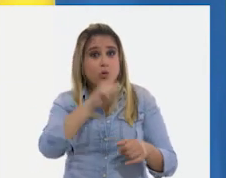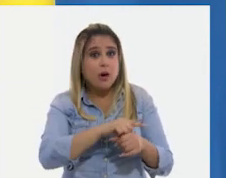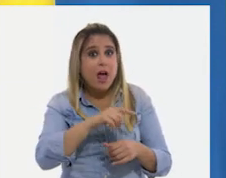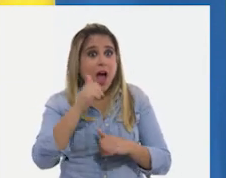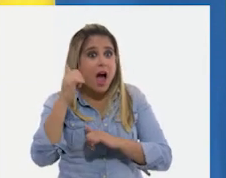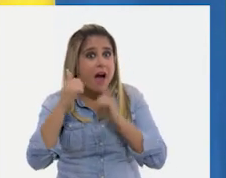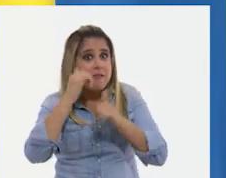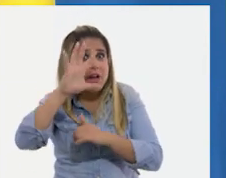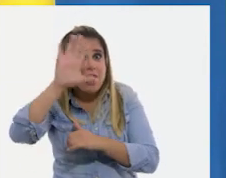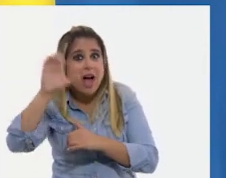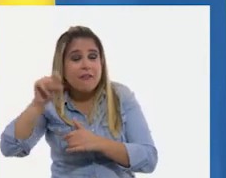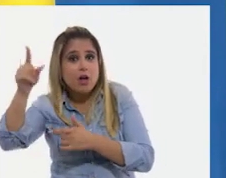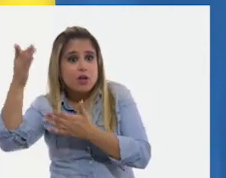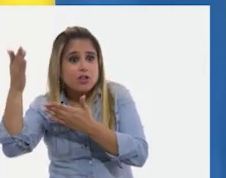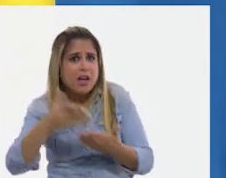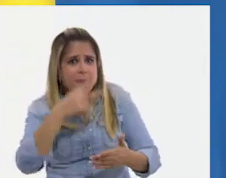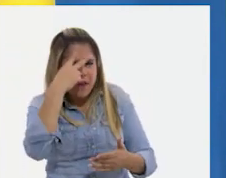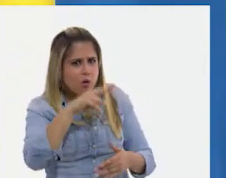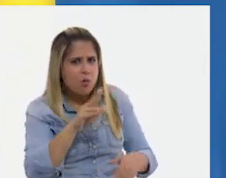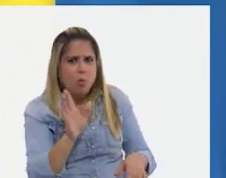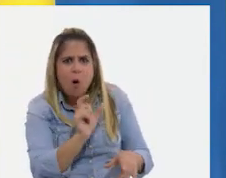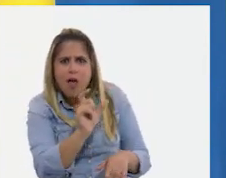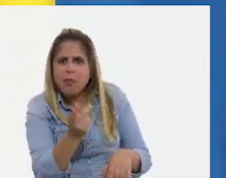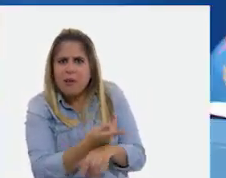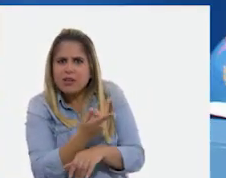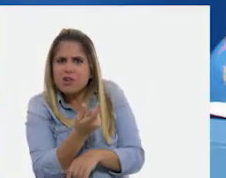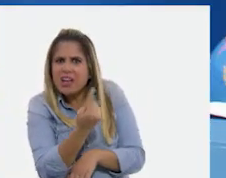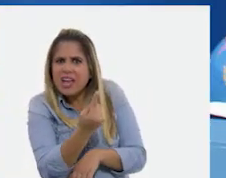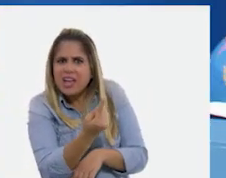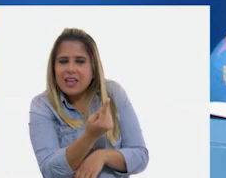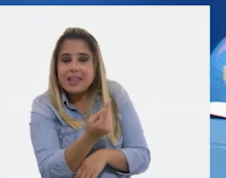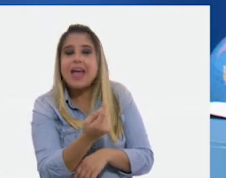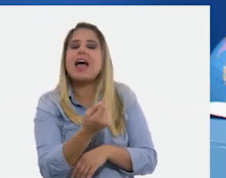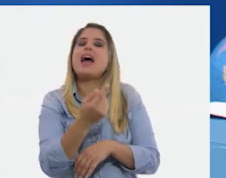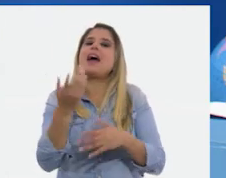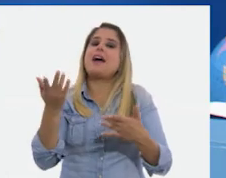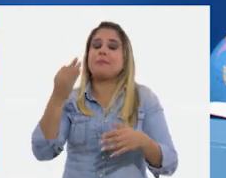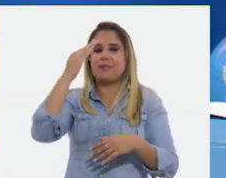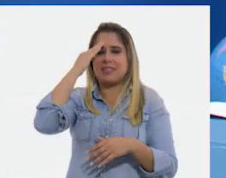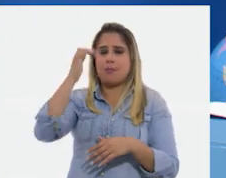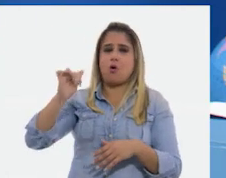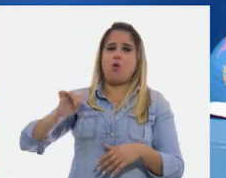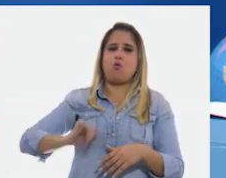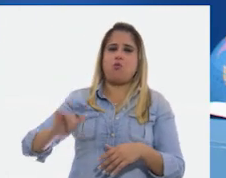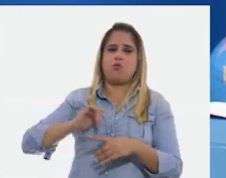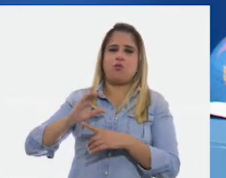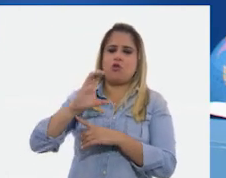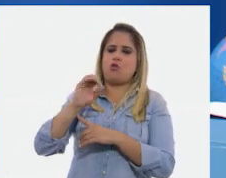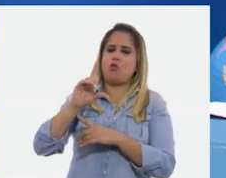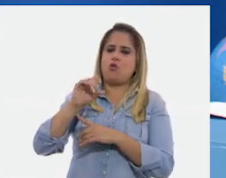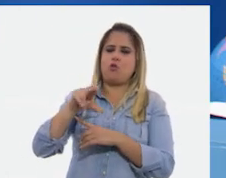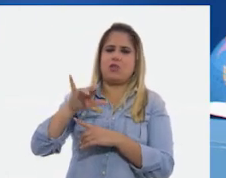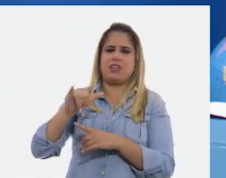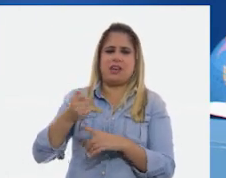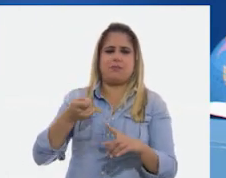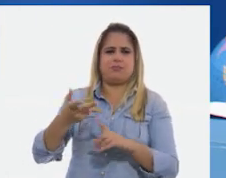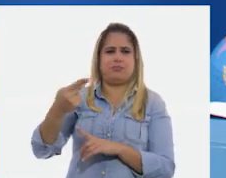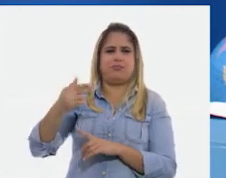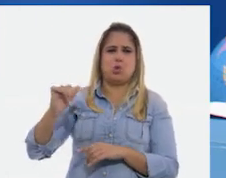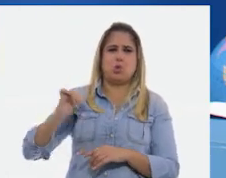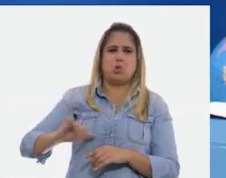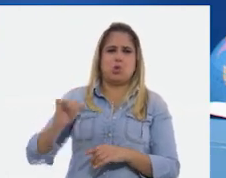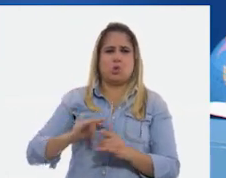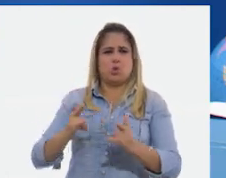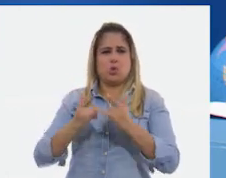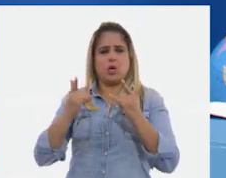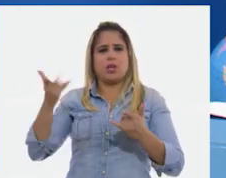a México? ¿Cómo? ¿Cuándo? A ver, ¿cuándo pasó eso? Muy bien, pues fue durante la época de la colonia. Principalmente